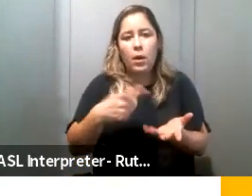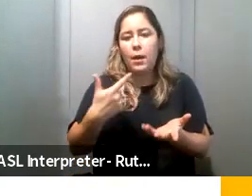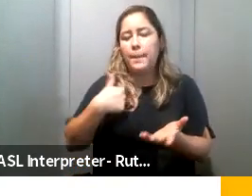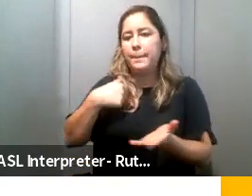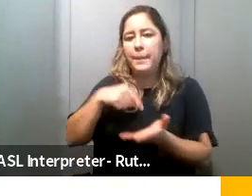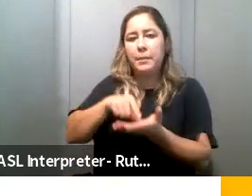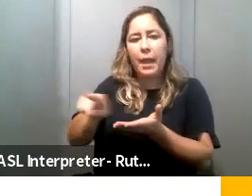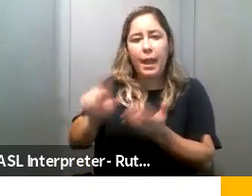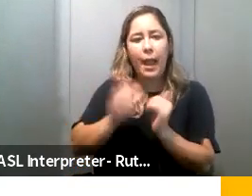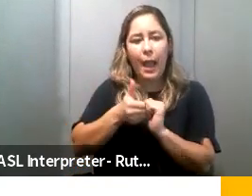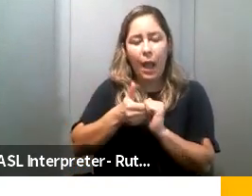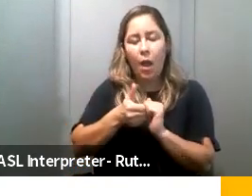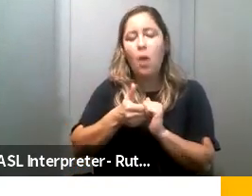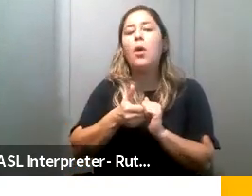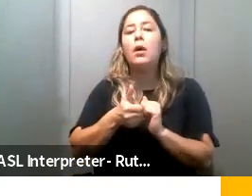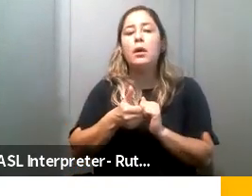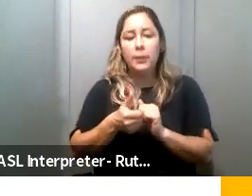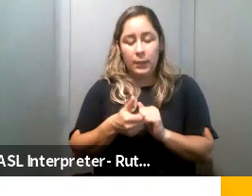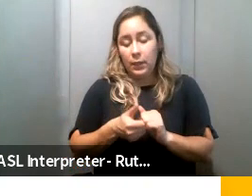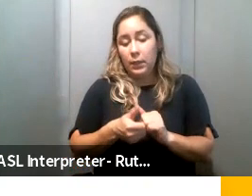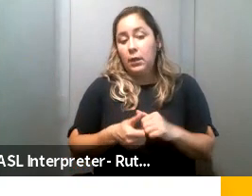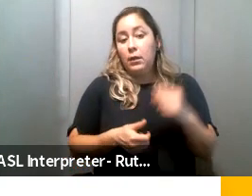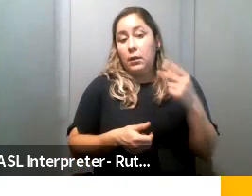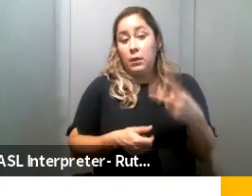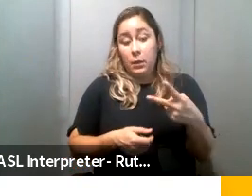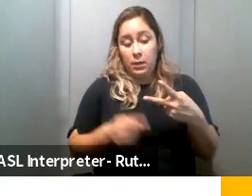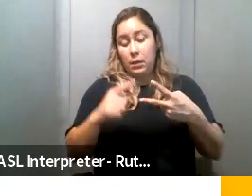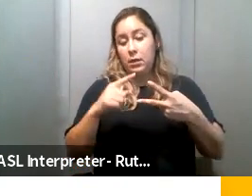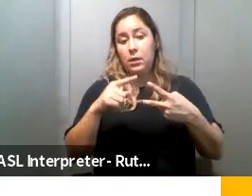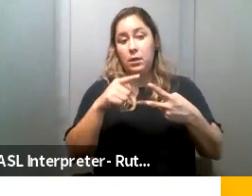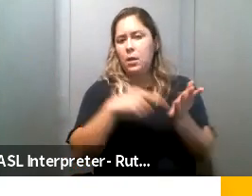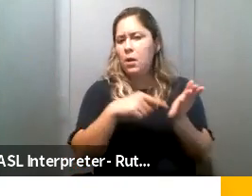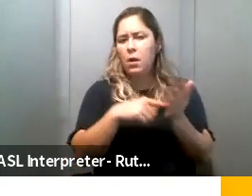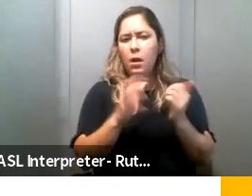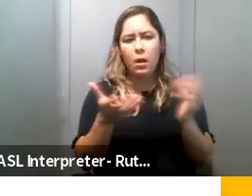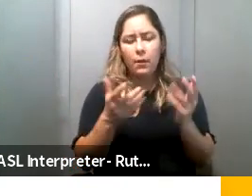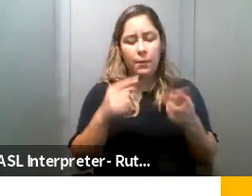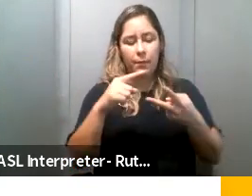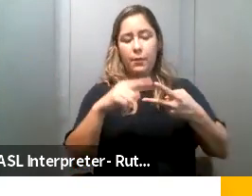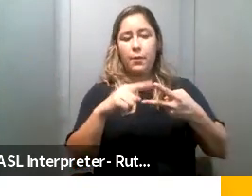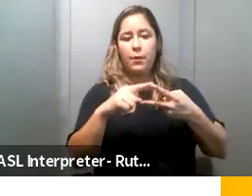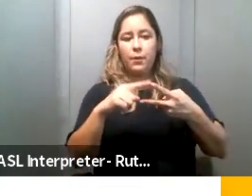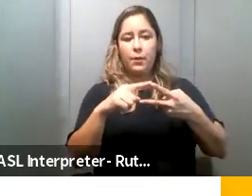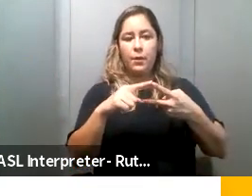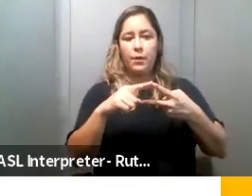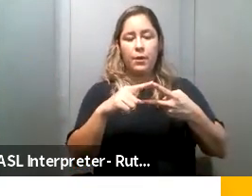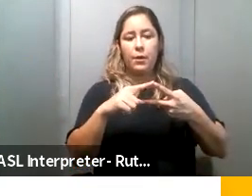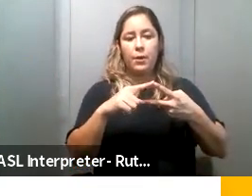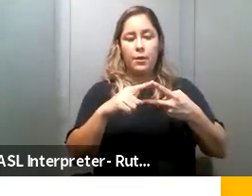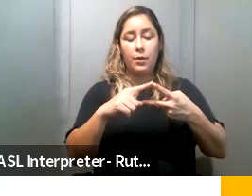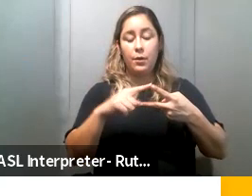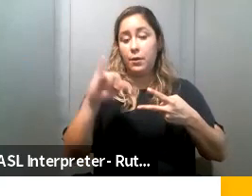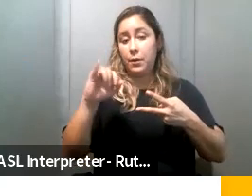dos puntos donde se puede conseguir una fianza. El primer punto es cuando inmigración